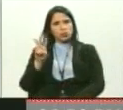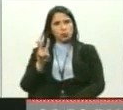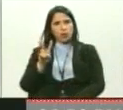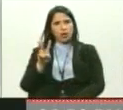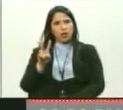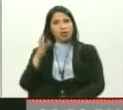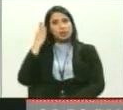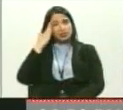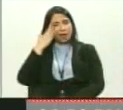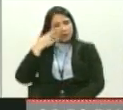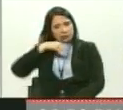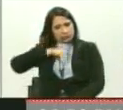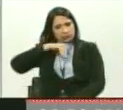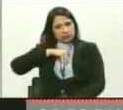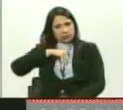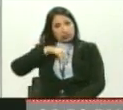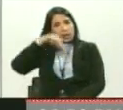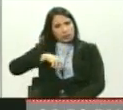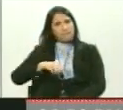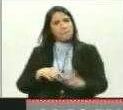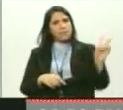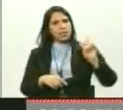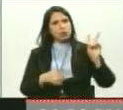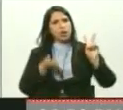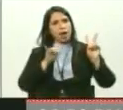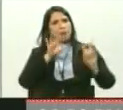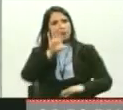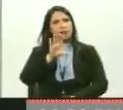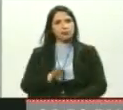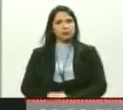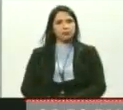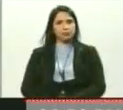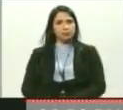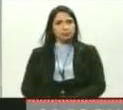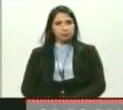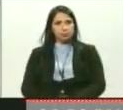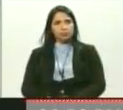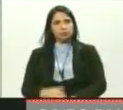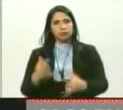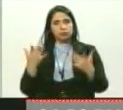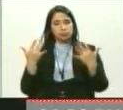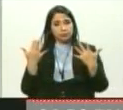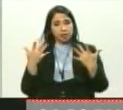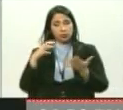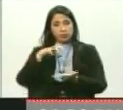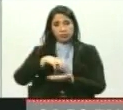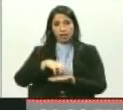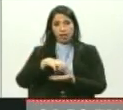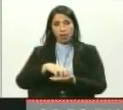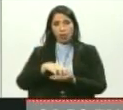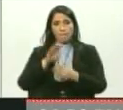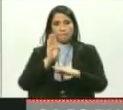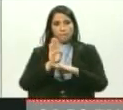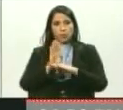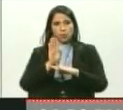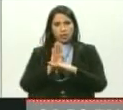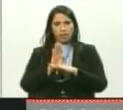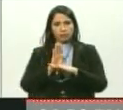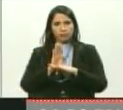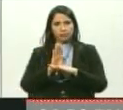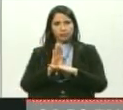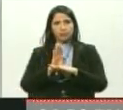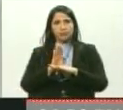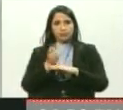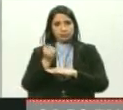saben que en el fondo aquí hay una patria y hay una mano del Estado que los protege y hay